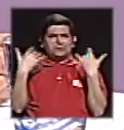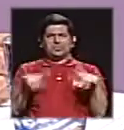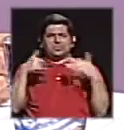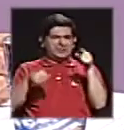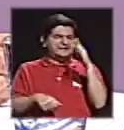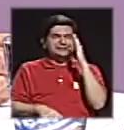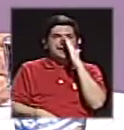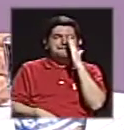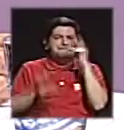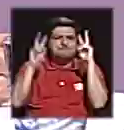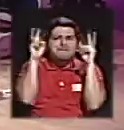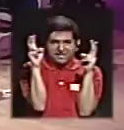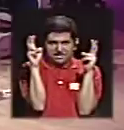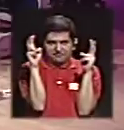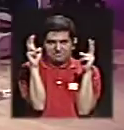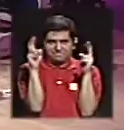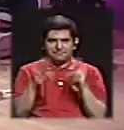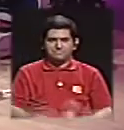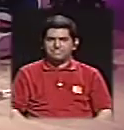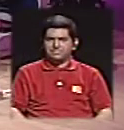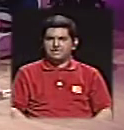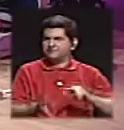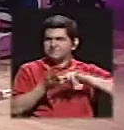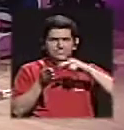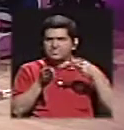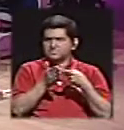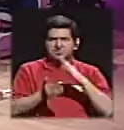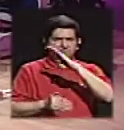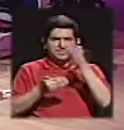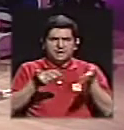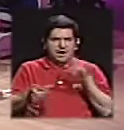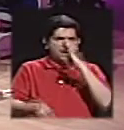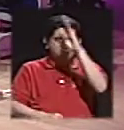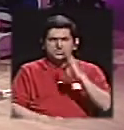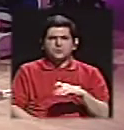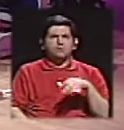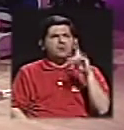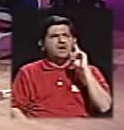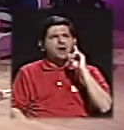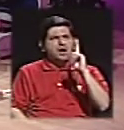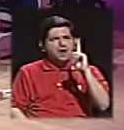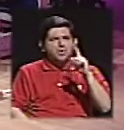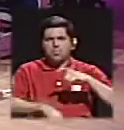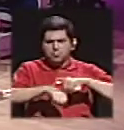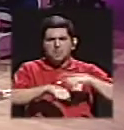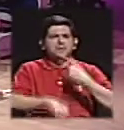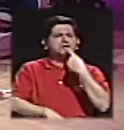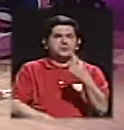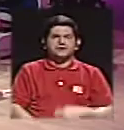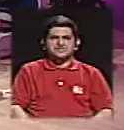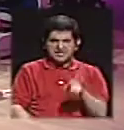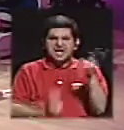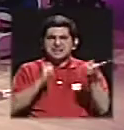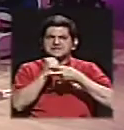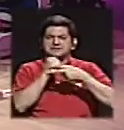esta madre. Y no se refieren casi nunca, creo que uno de los, en algún momento dijeron esta